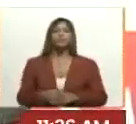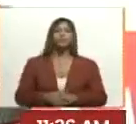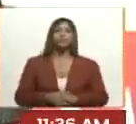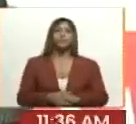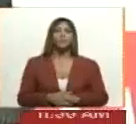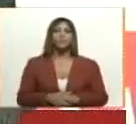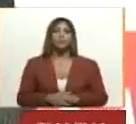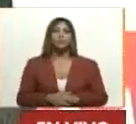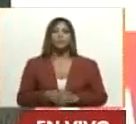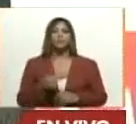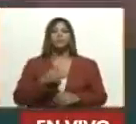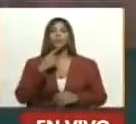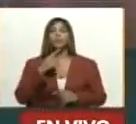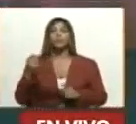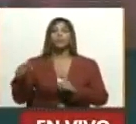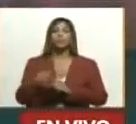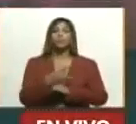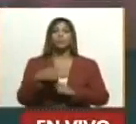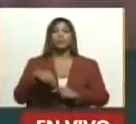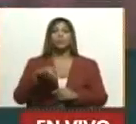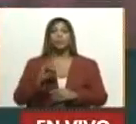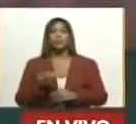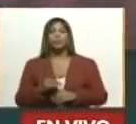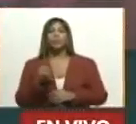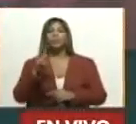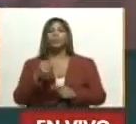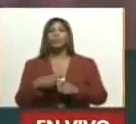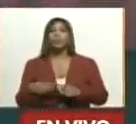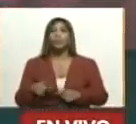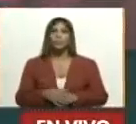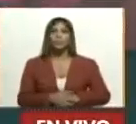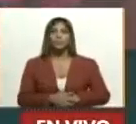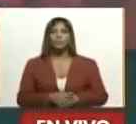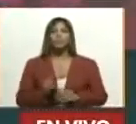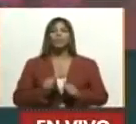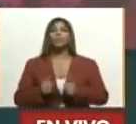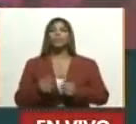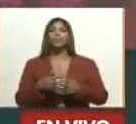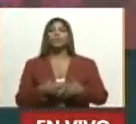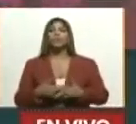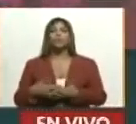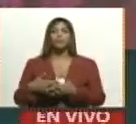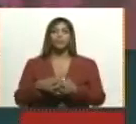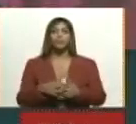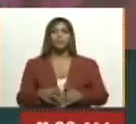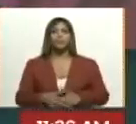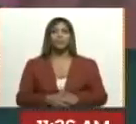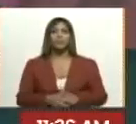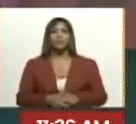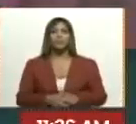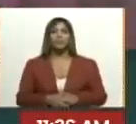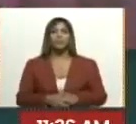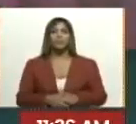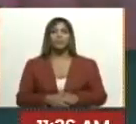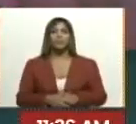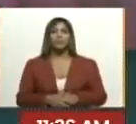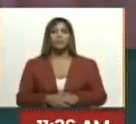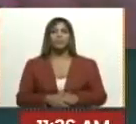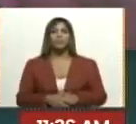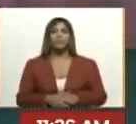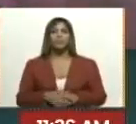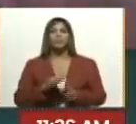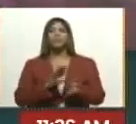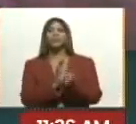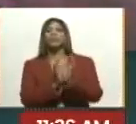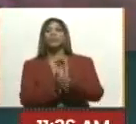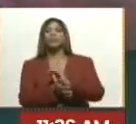que dio el golpe de Estado en Paraguay. Y a partir de ahí Estados Unidos comenzó, como